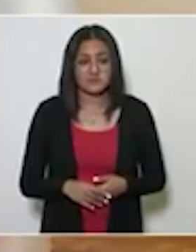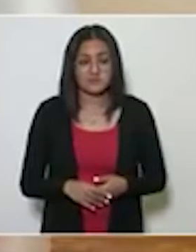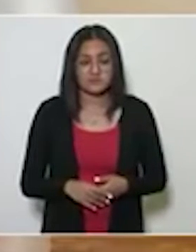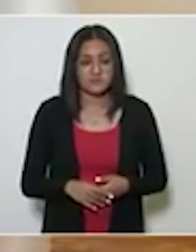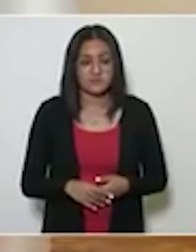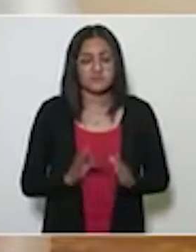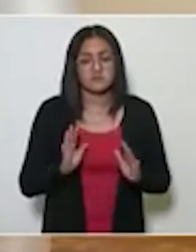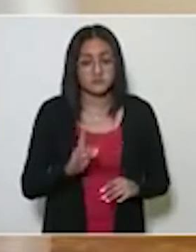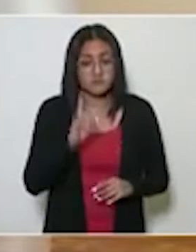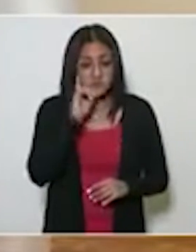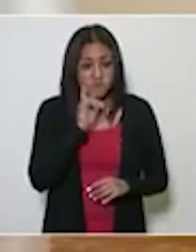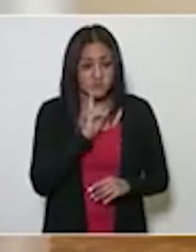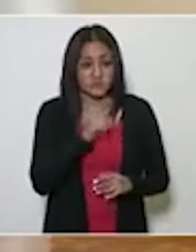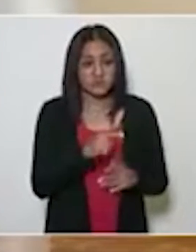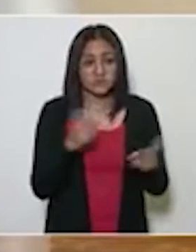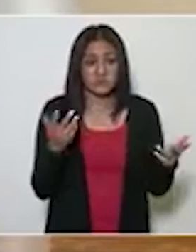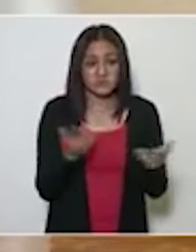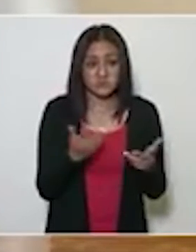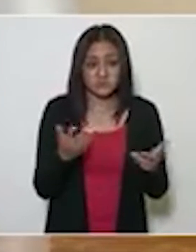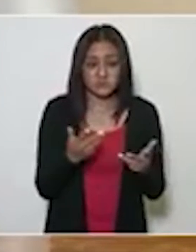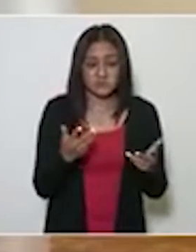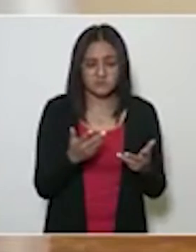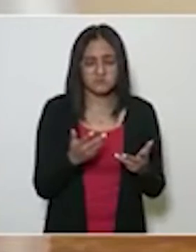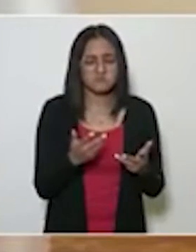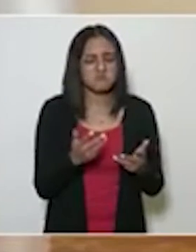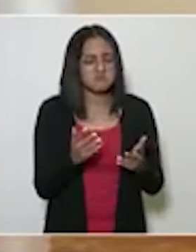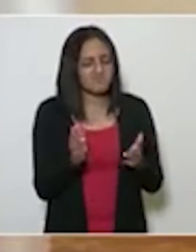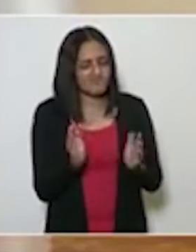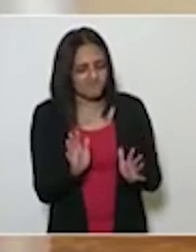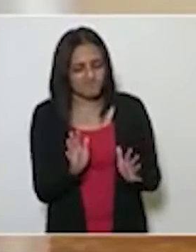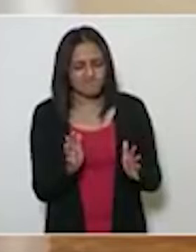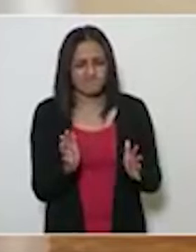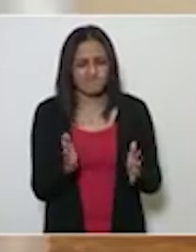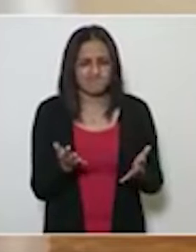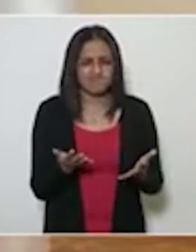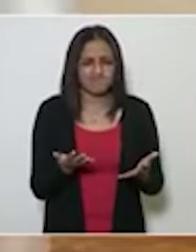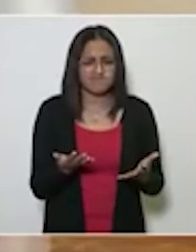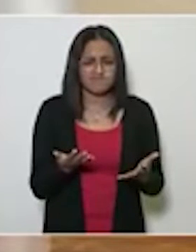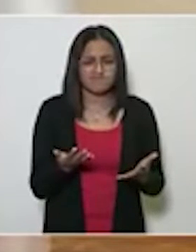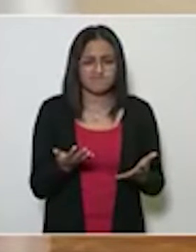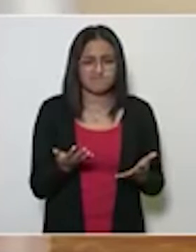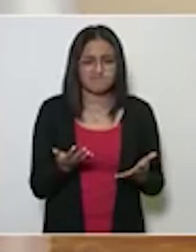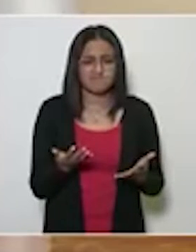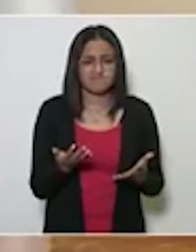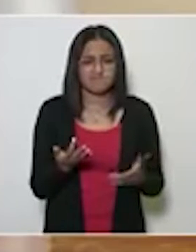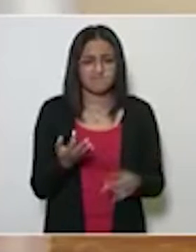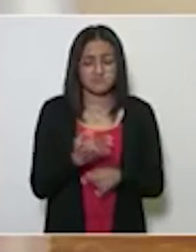Entiendo que lo hizo la señora con motivo de este